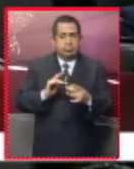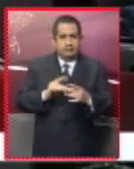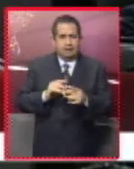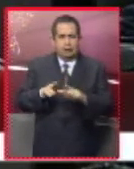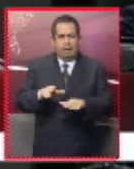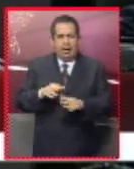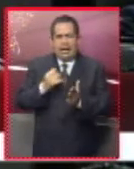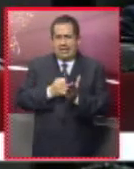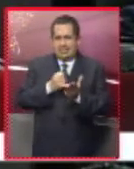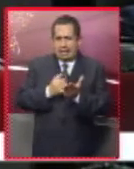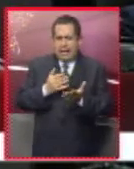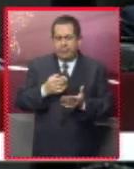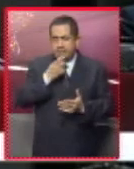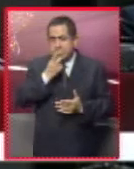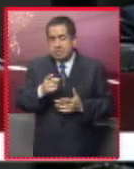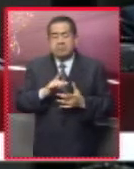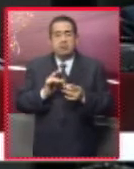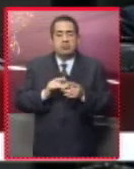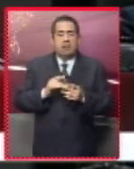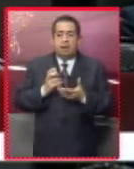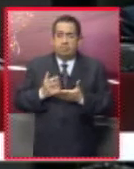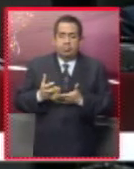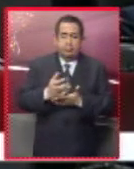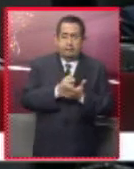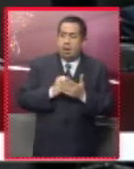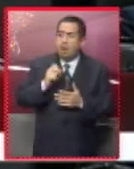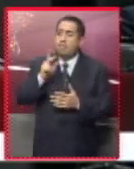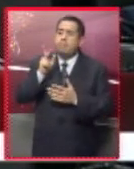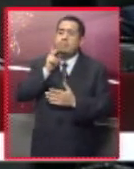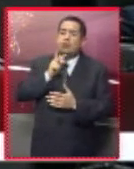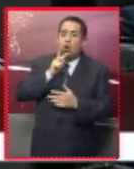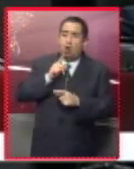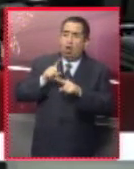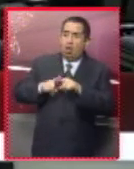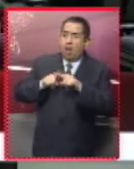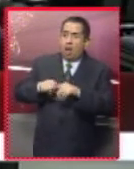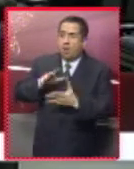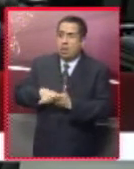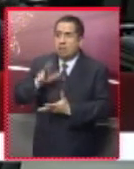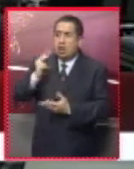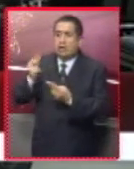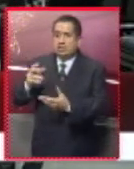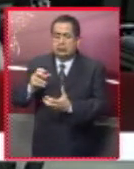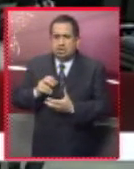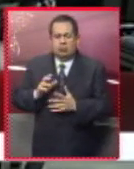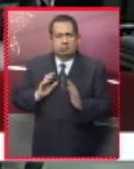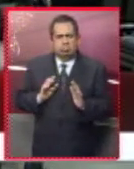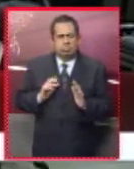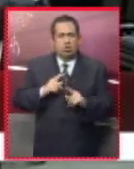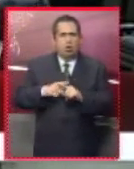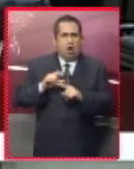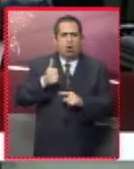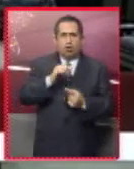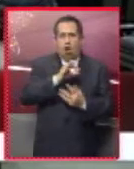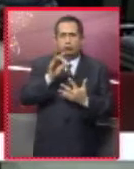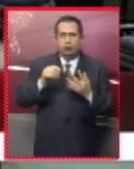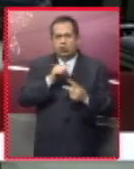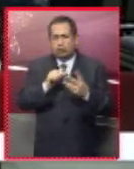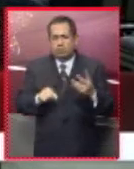hacendaria, el funcionario resaltó que los ingresos petroleros han dejado de ser una fuente mayoritaria para los ingresos nacionales, disminuyendo